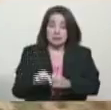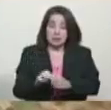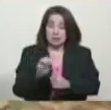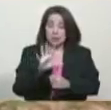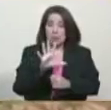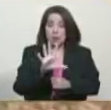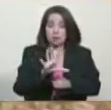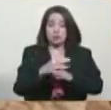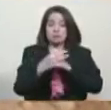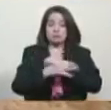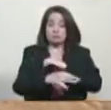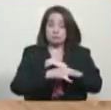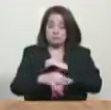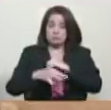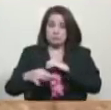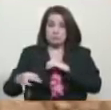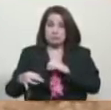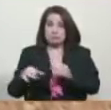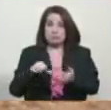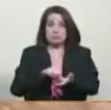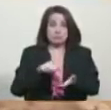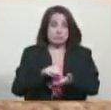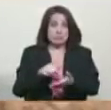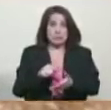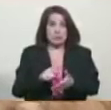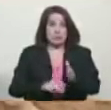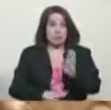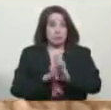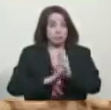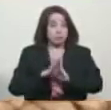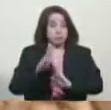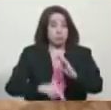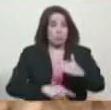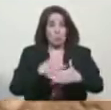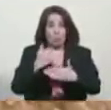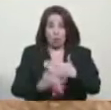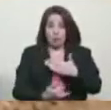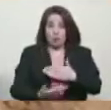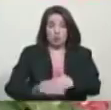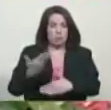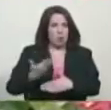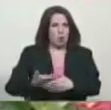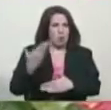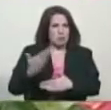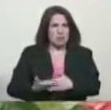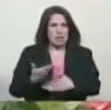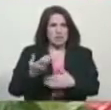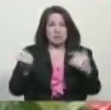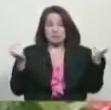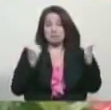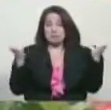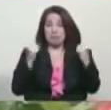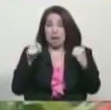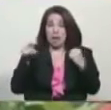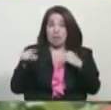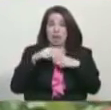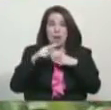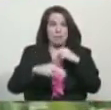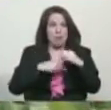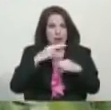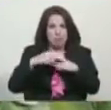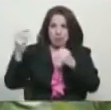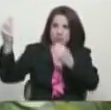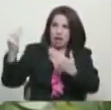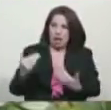5 núcleos que hemos tomado para desarrollar este importante proyecto de la papa landinita, la papa de Mucuchíes, una papa